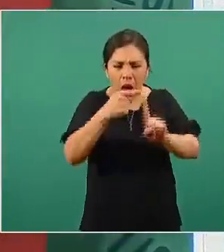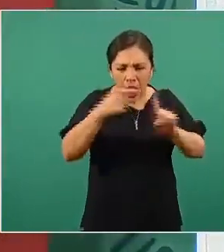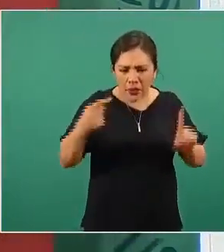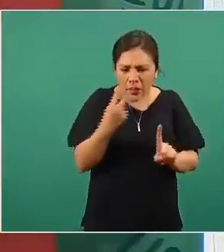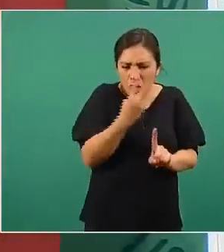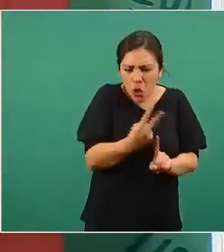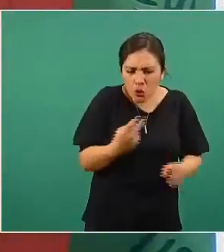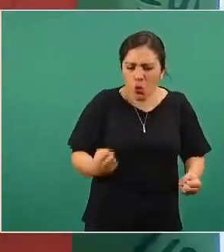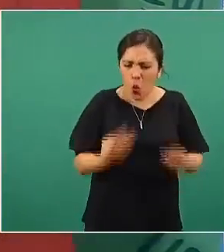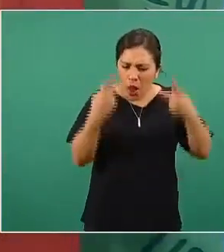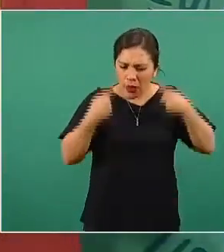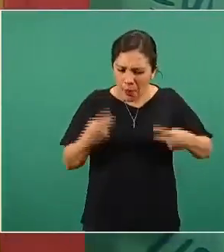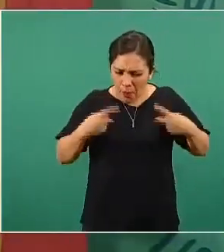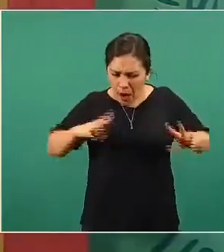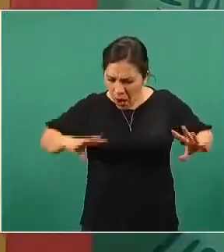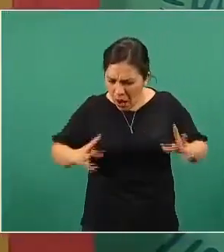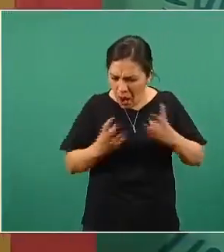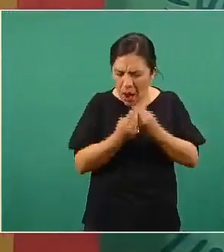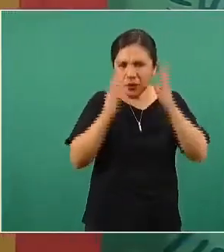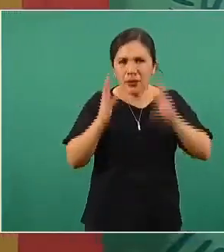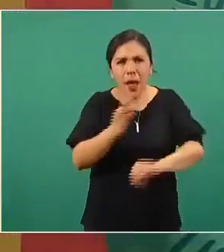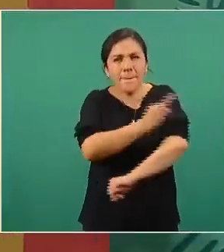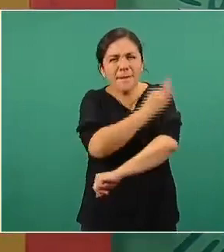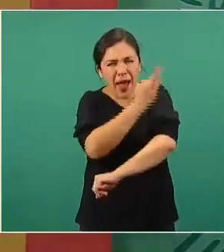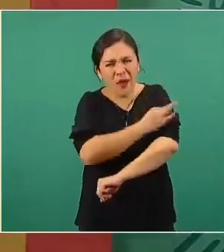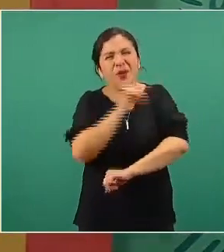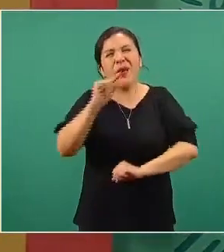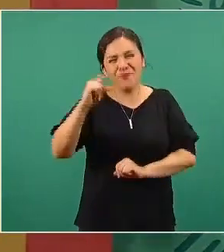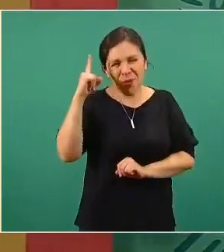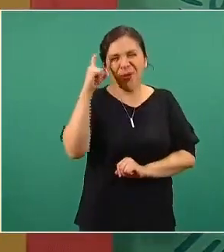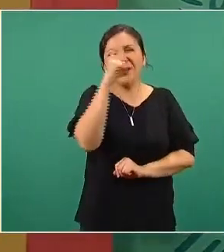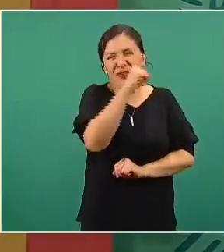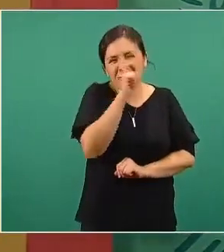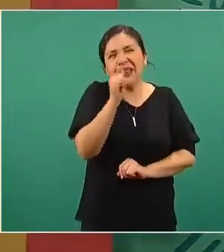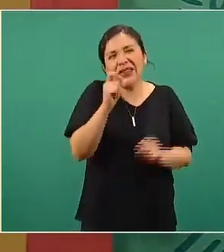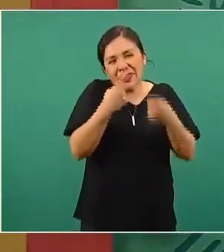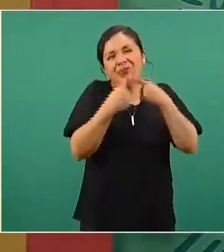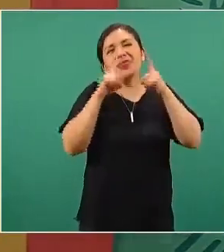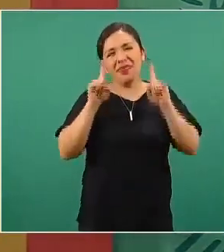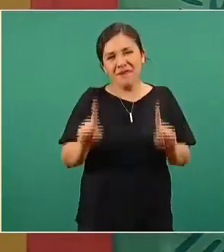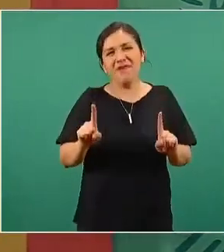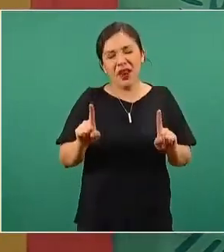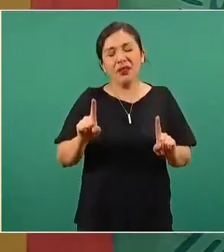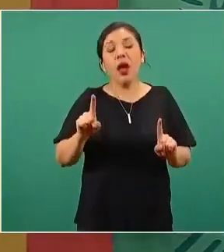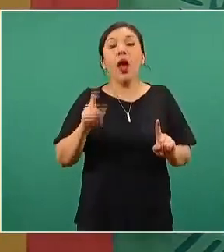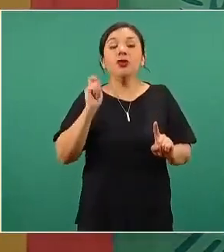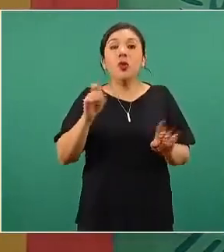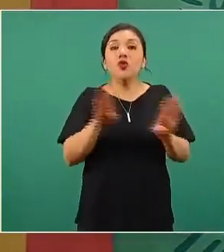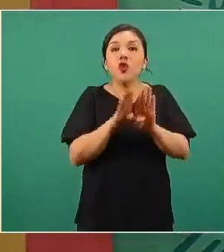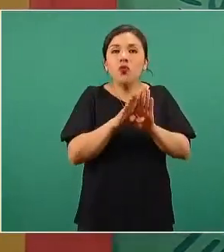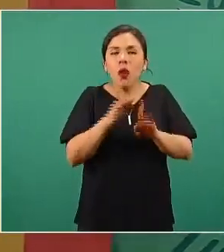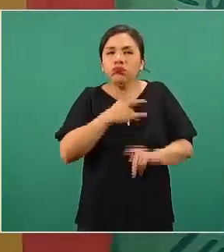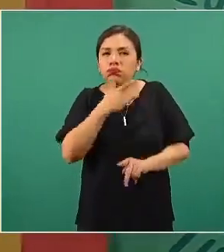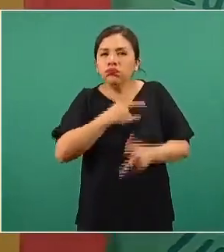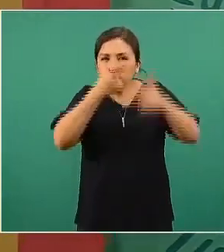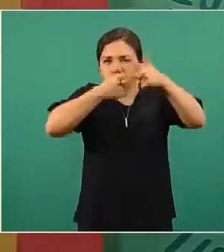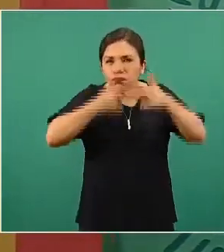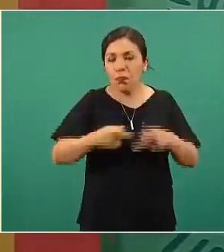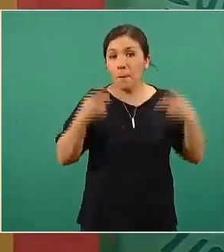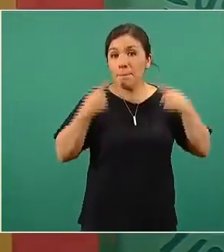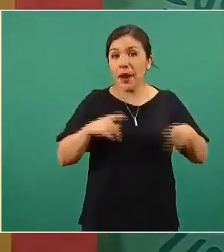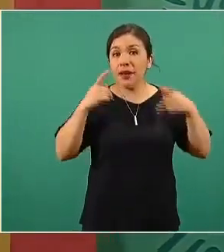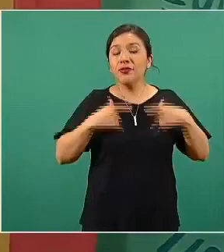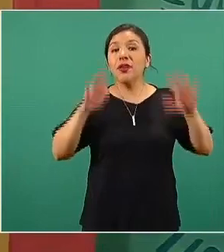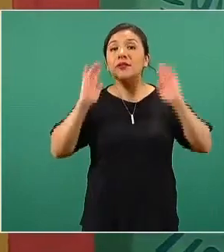número de personas que han sido vacunadas. Es ligeramente distinto porque una proporción de las personas han